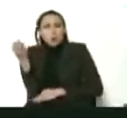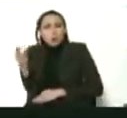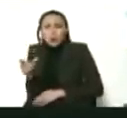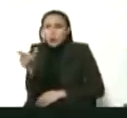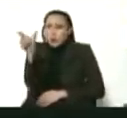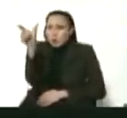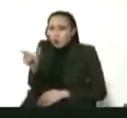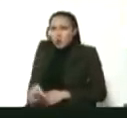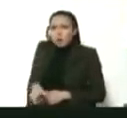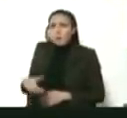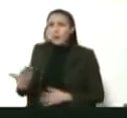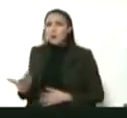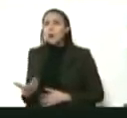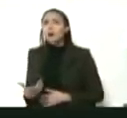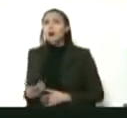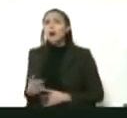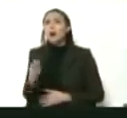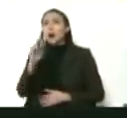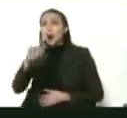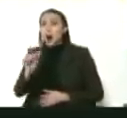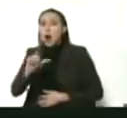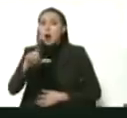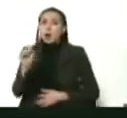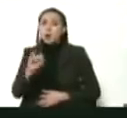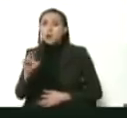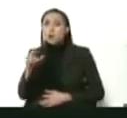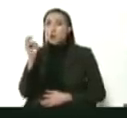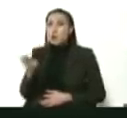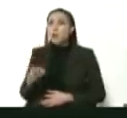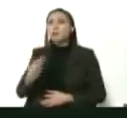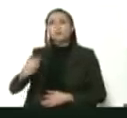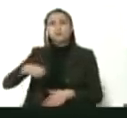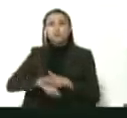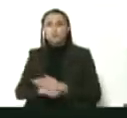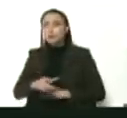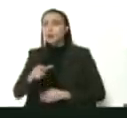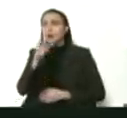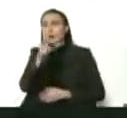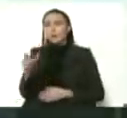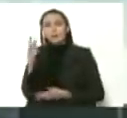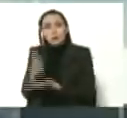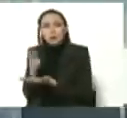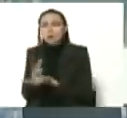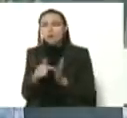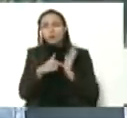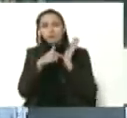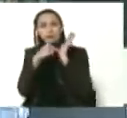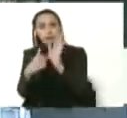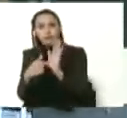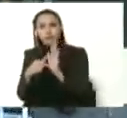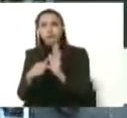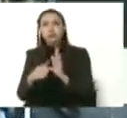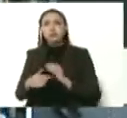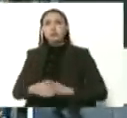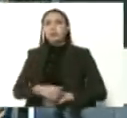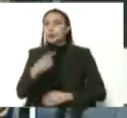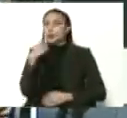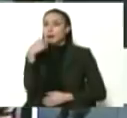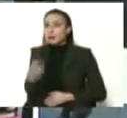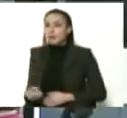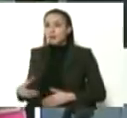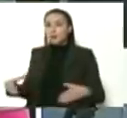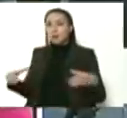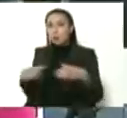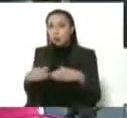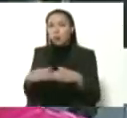de Ramos Alú en un acto privado, la sacaron por ahí, alguien la sacó por las redes sociales, donde diciendo que Acción